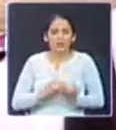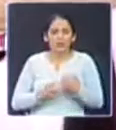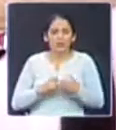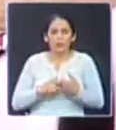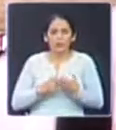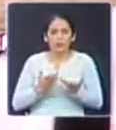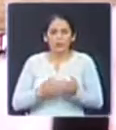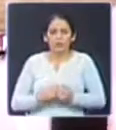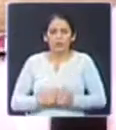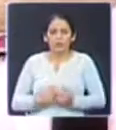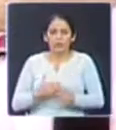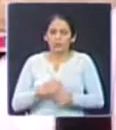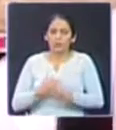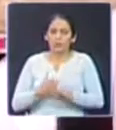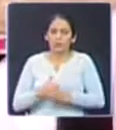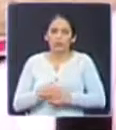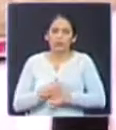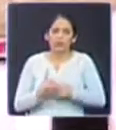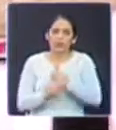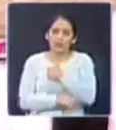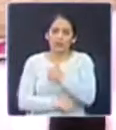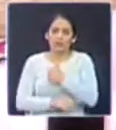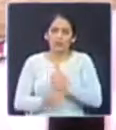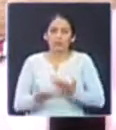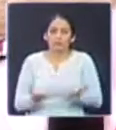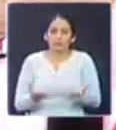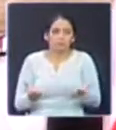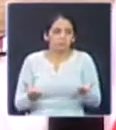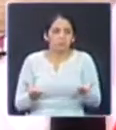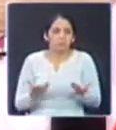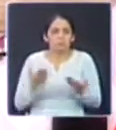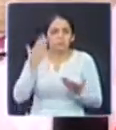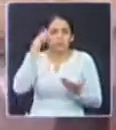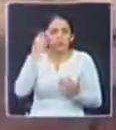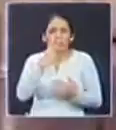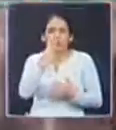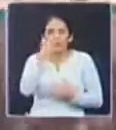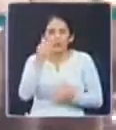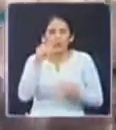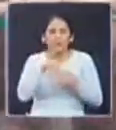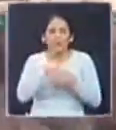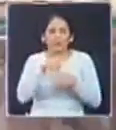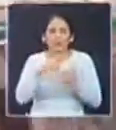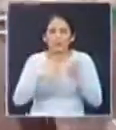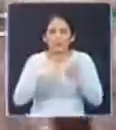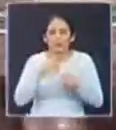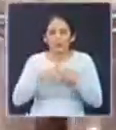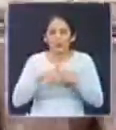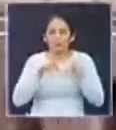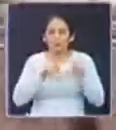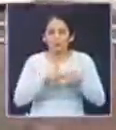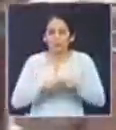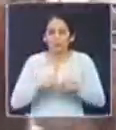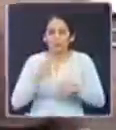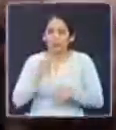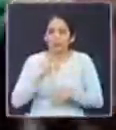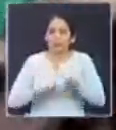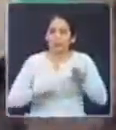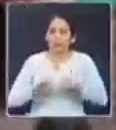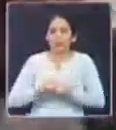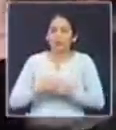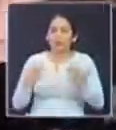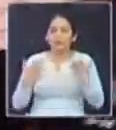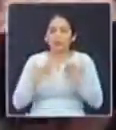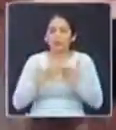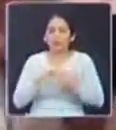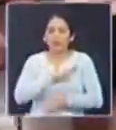pero creo que tuvo algún problema en el hotel el miércoles. Finalmente conversó sobre la posibilidad de vestir la camiseta del Club